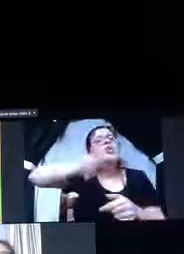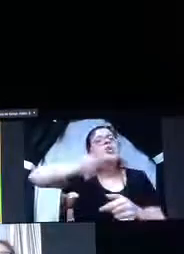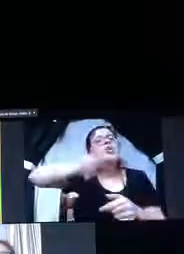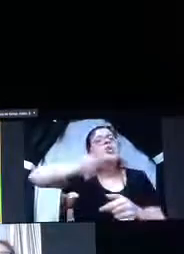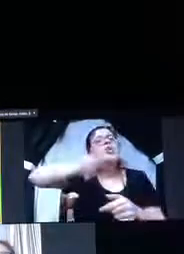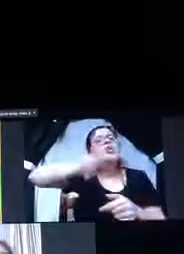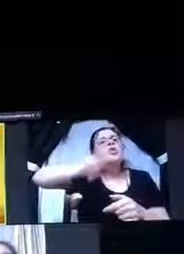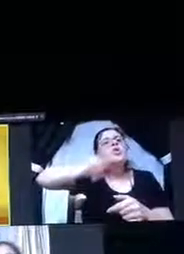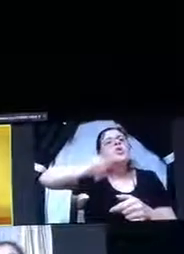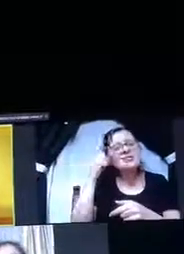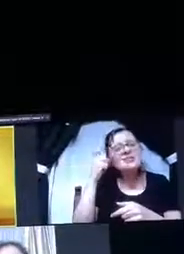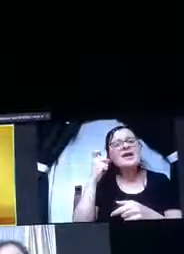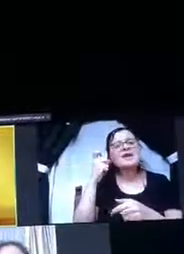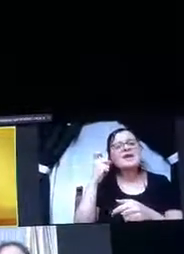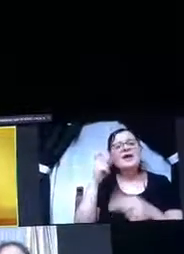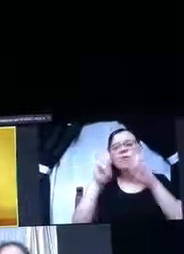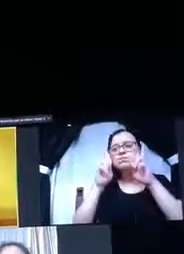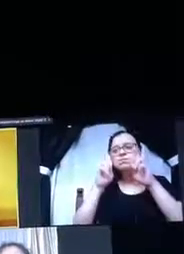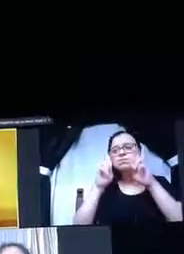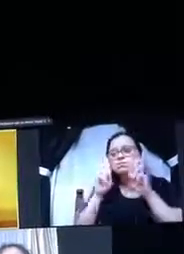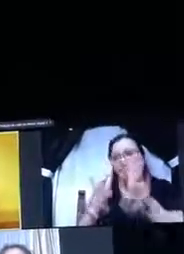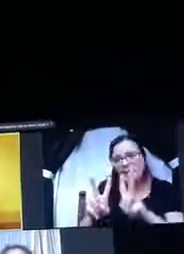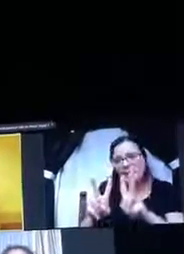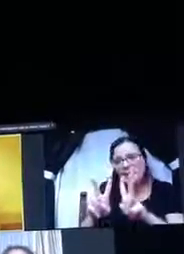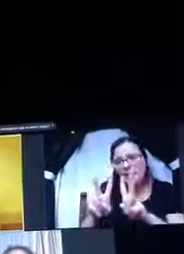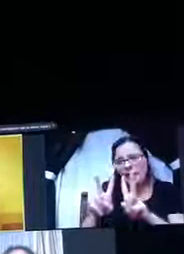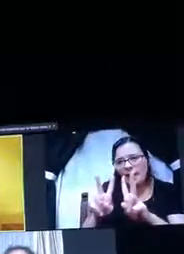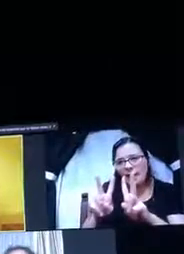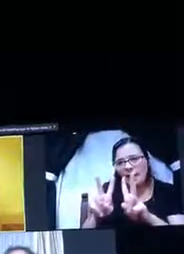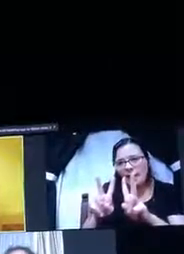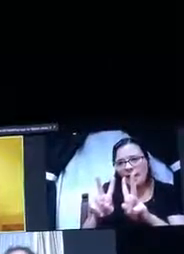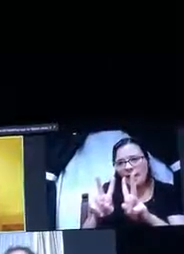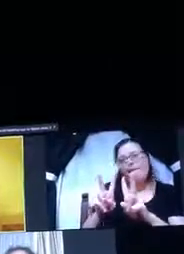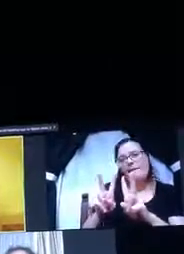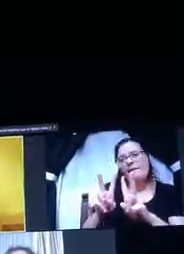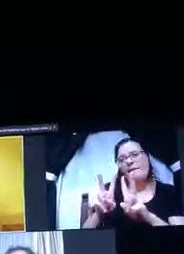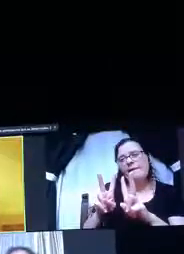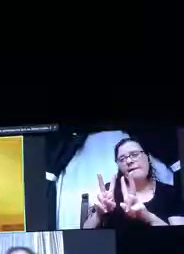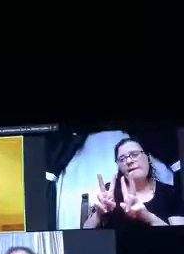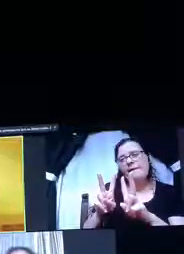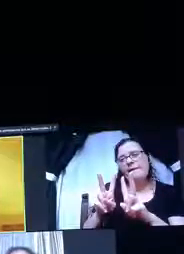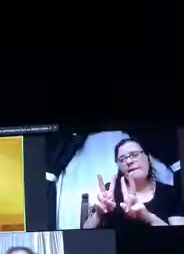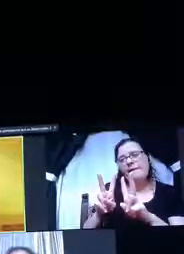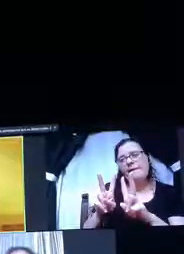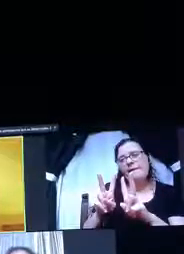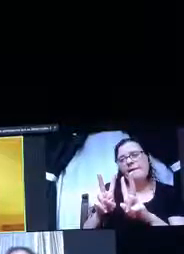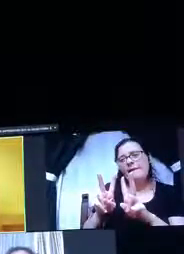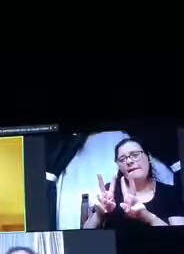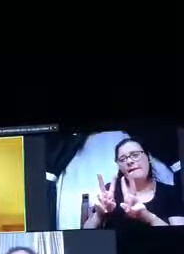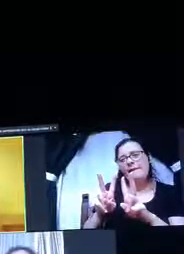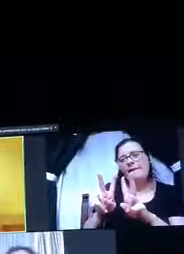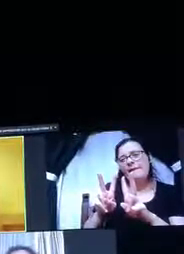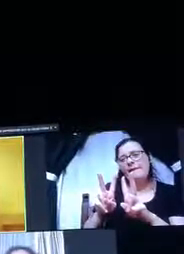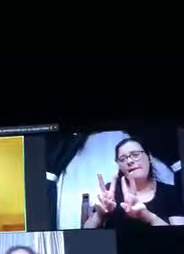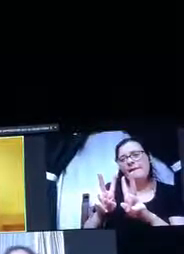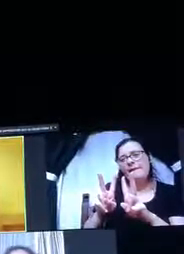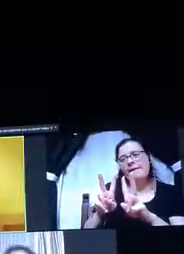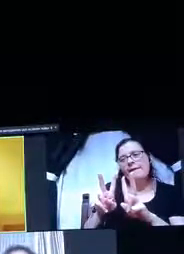con hipoacusia, ¿sí? Es un niño con todo su bagaje y todo